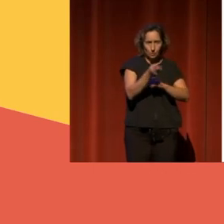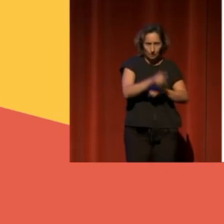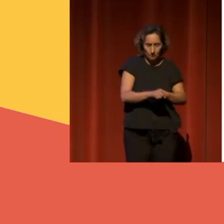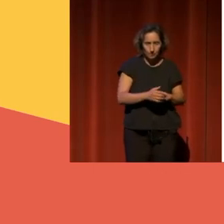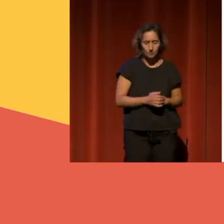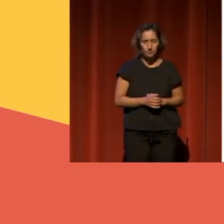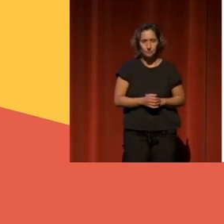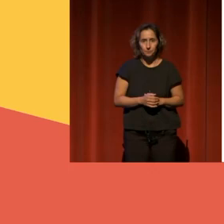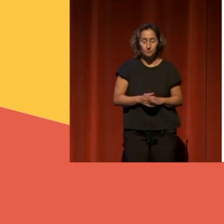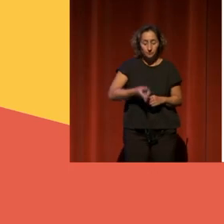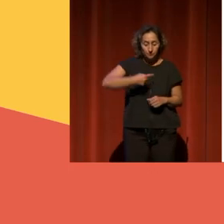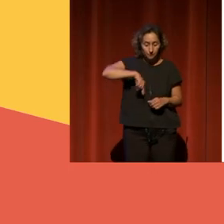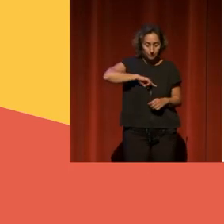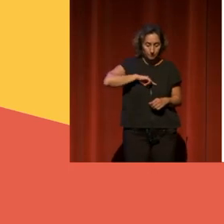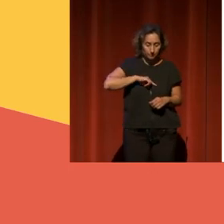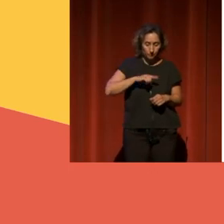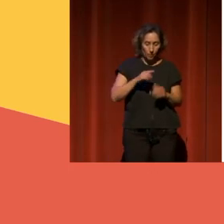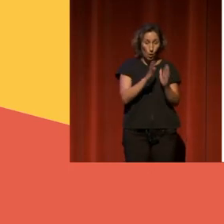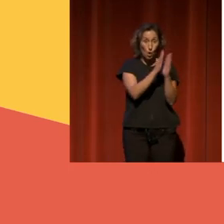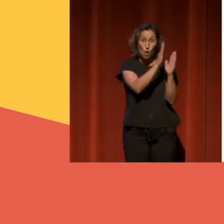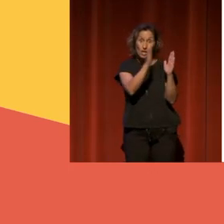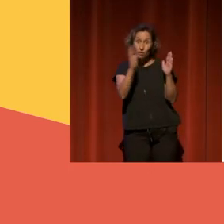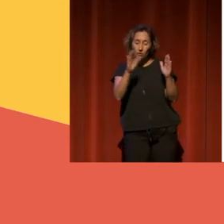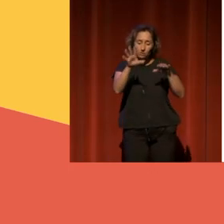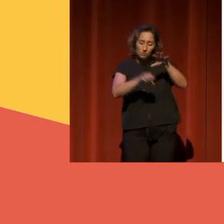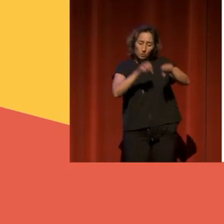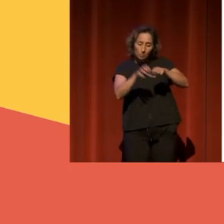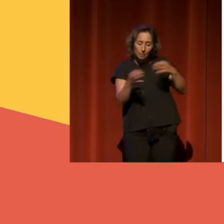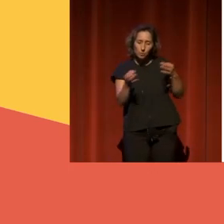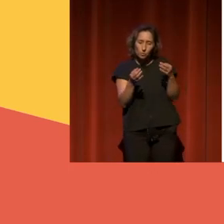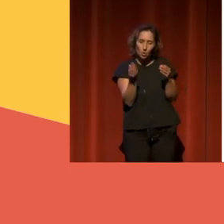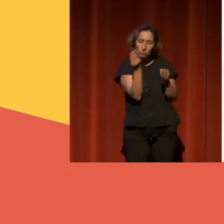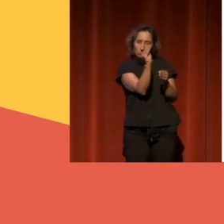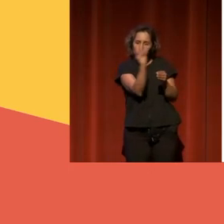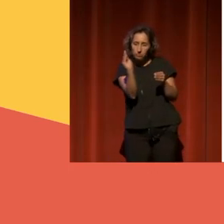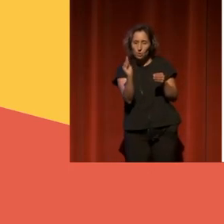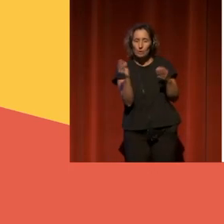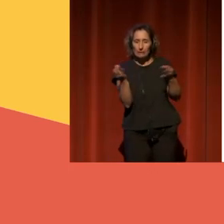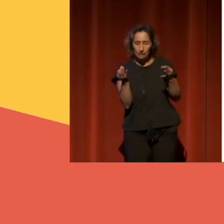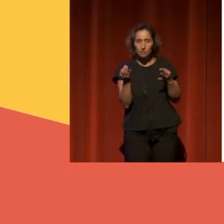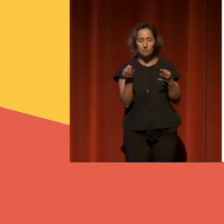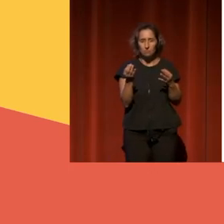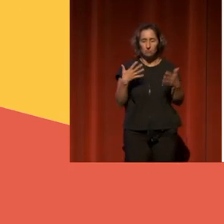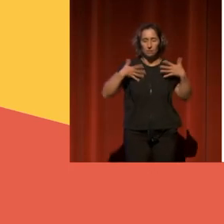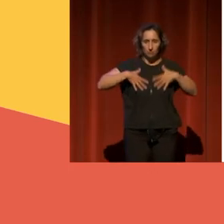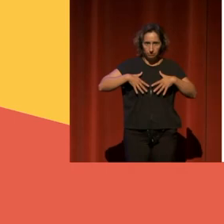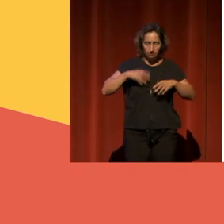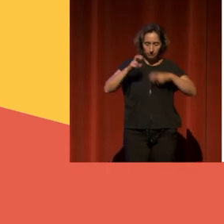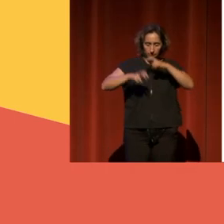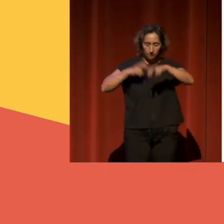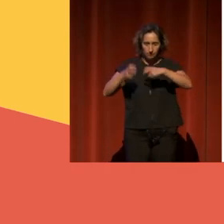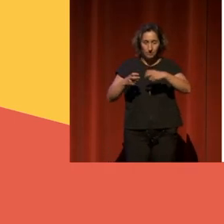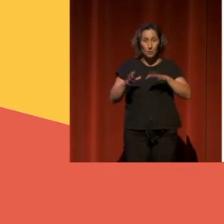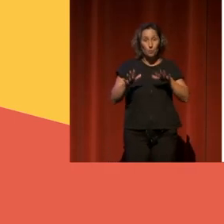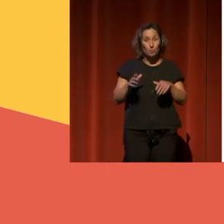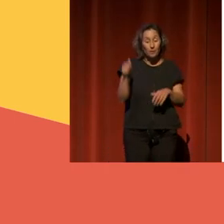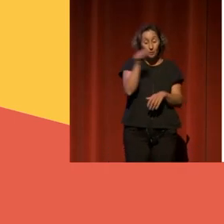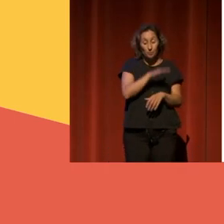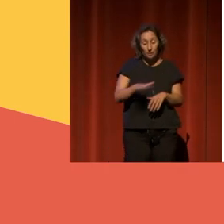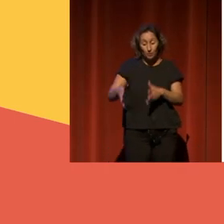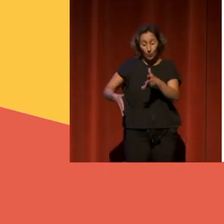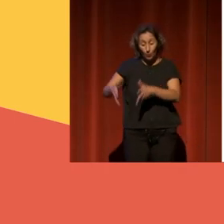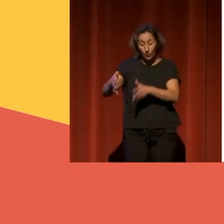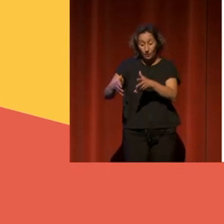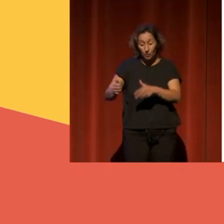de adquisición y de organización de estas colecciones, pero también ofrece nuevas oportunidades de participación